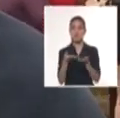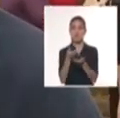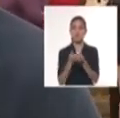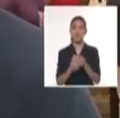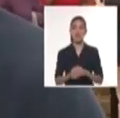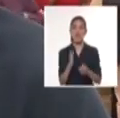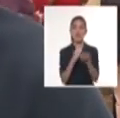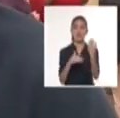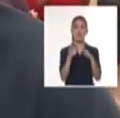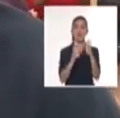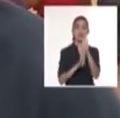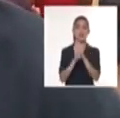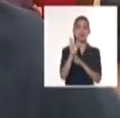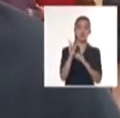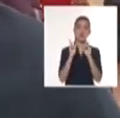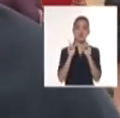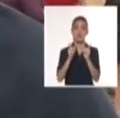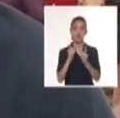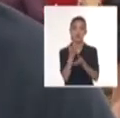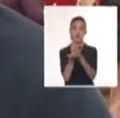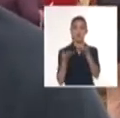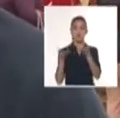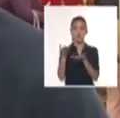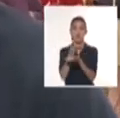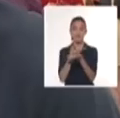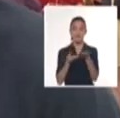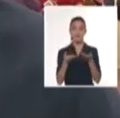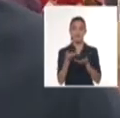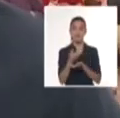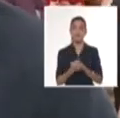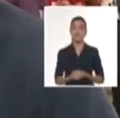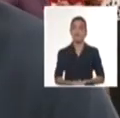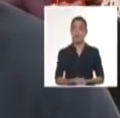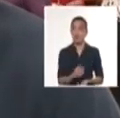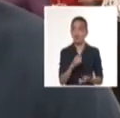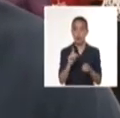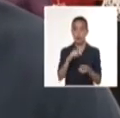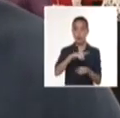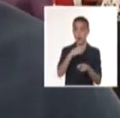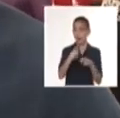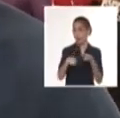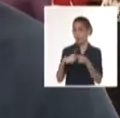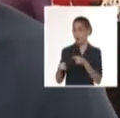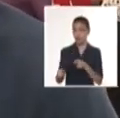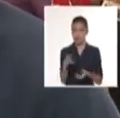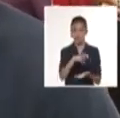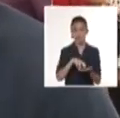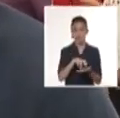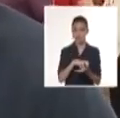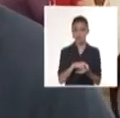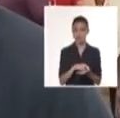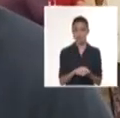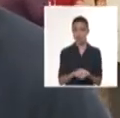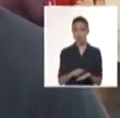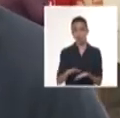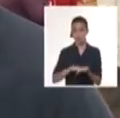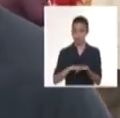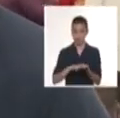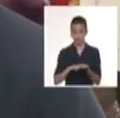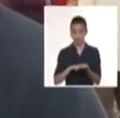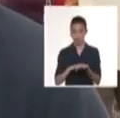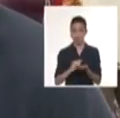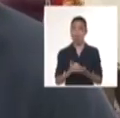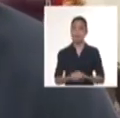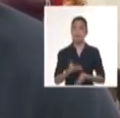desarrollo político de las discusiones no se ven en otro lugar del mundo. Entonces por eso verdaderamente es un placer y es un orgullo muy grande